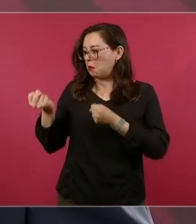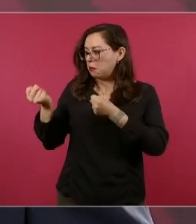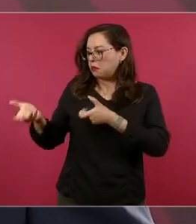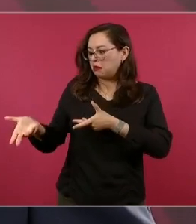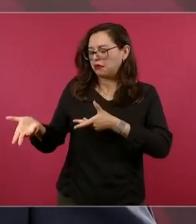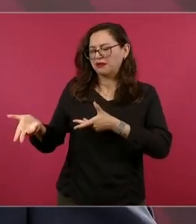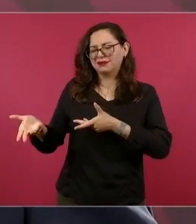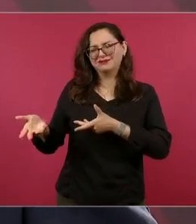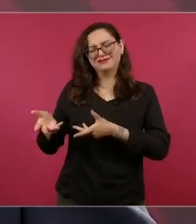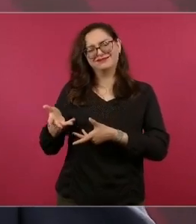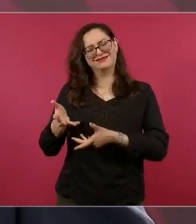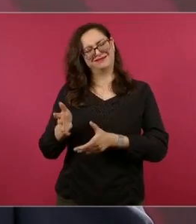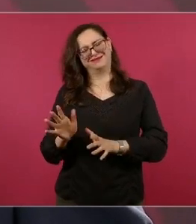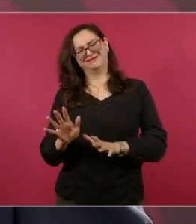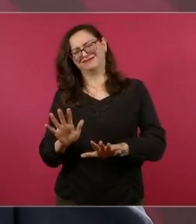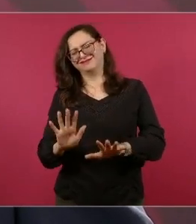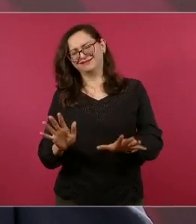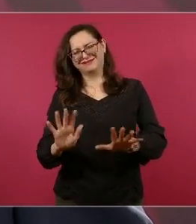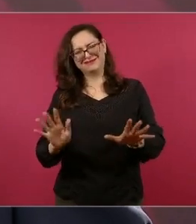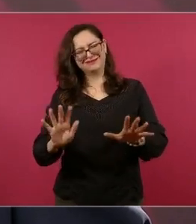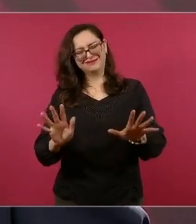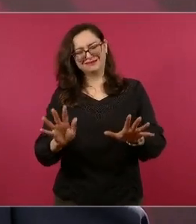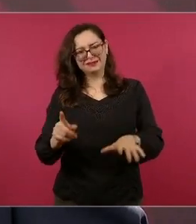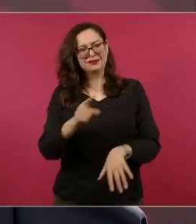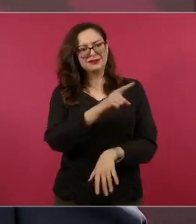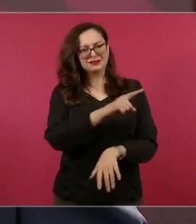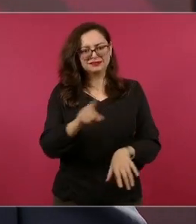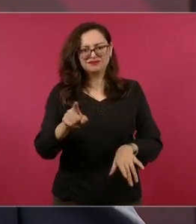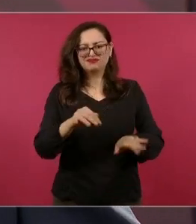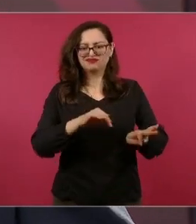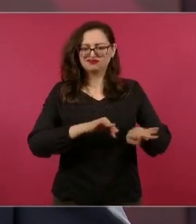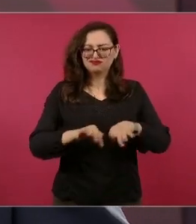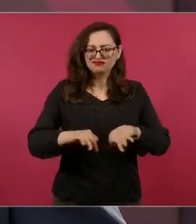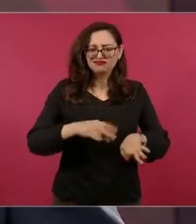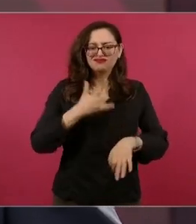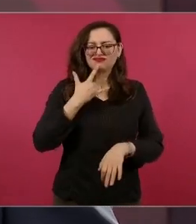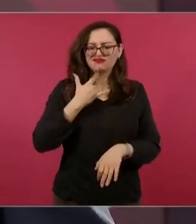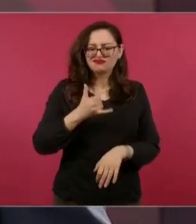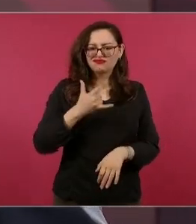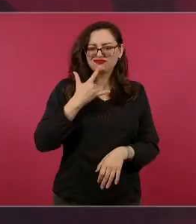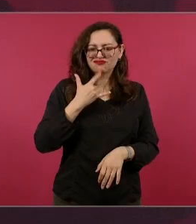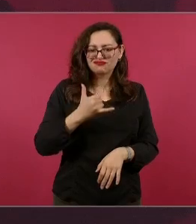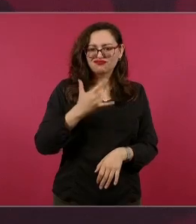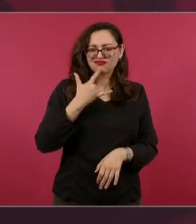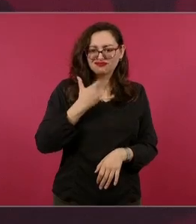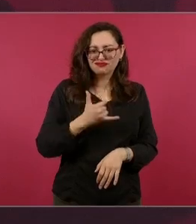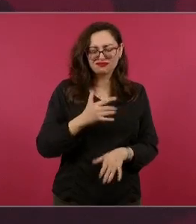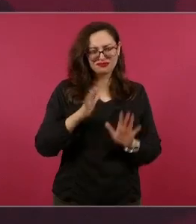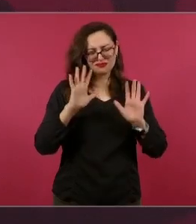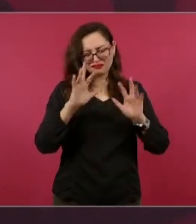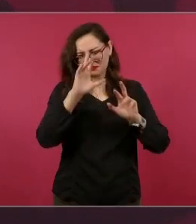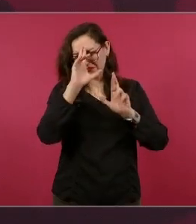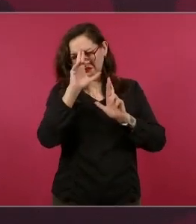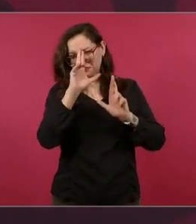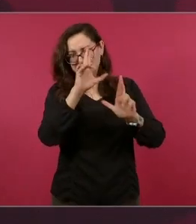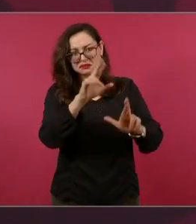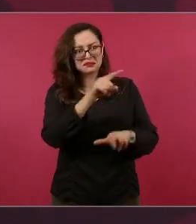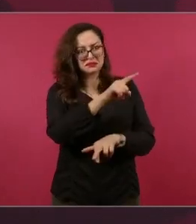y lo han hecho con trabajo, con esfuerzo, de conformidad con la ley, esos merecen